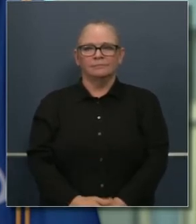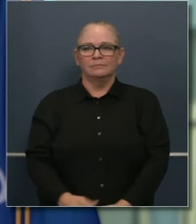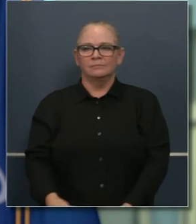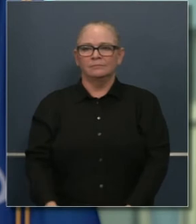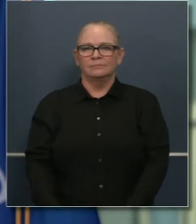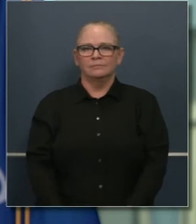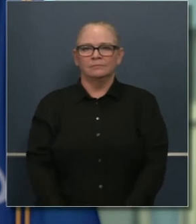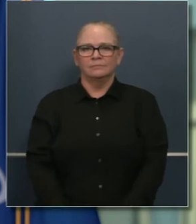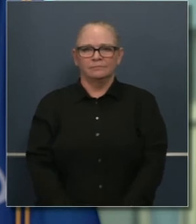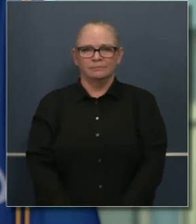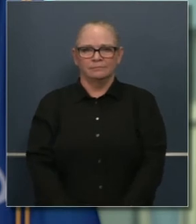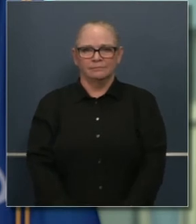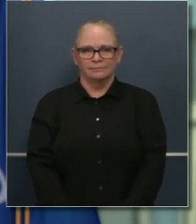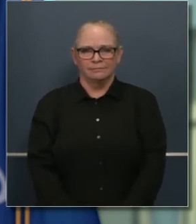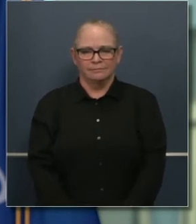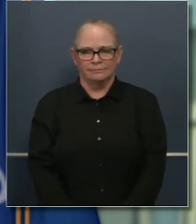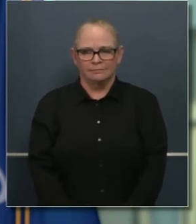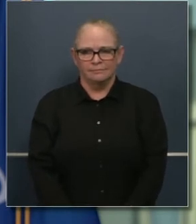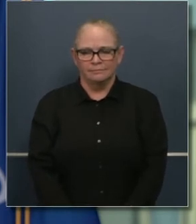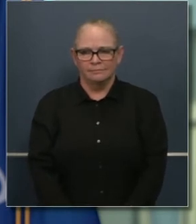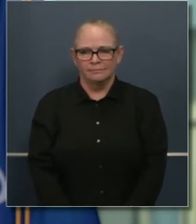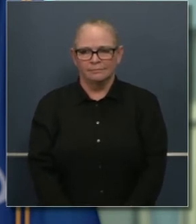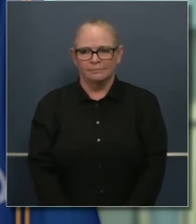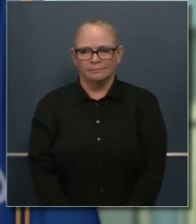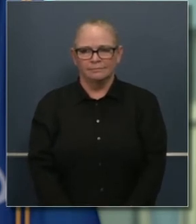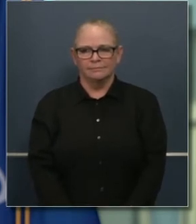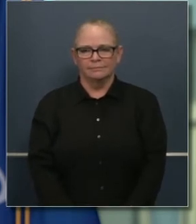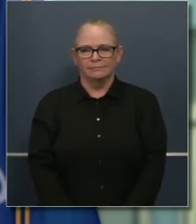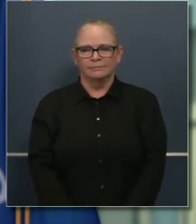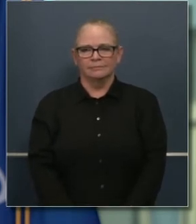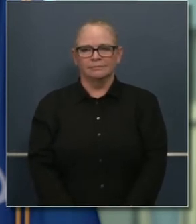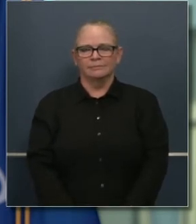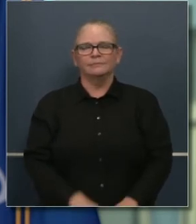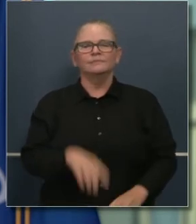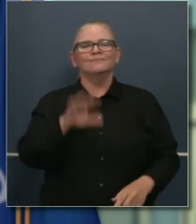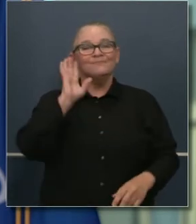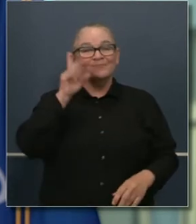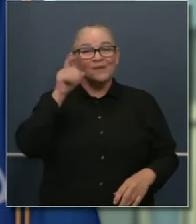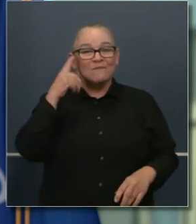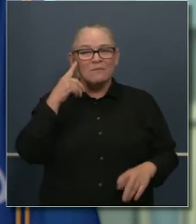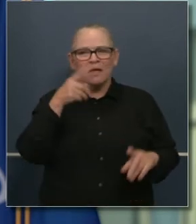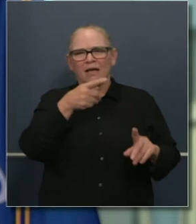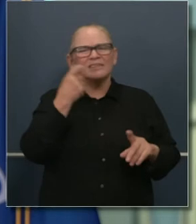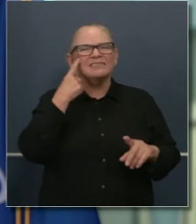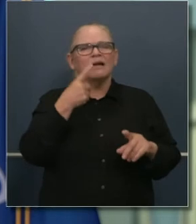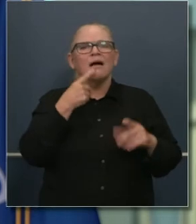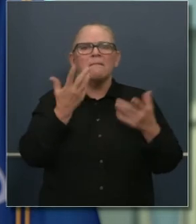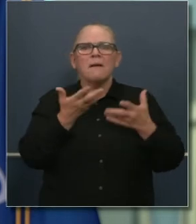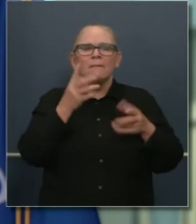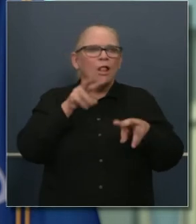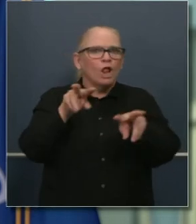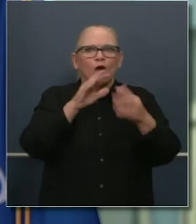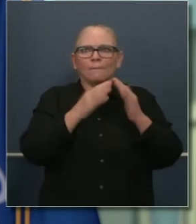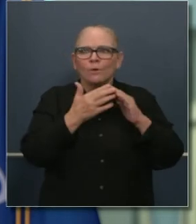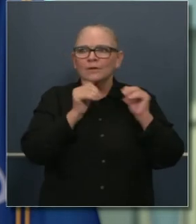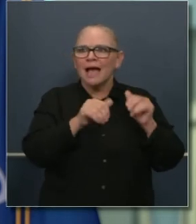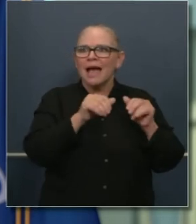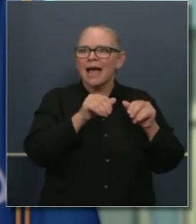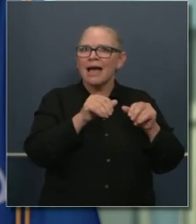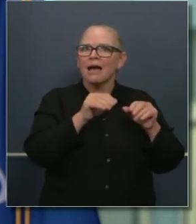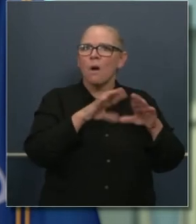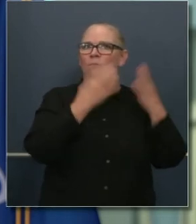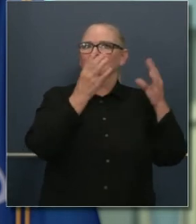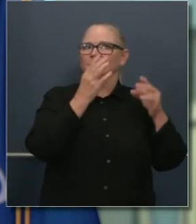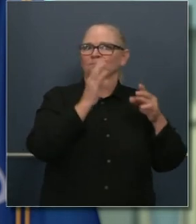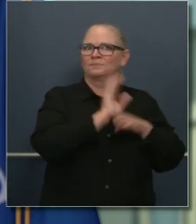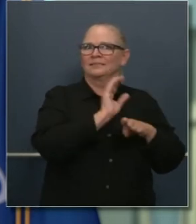usted habló de ver a las comunidades de una forma holística para ver cuándo